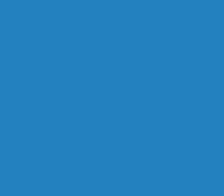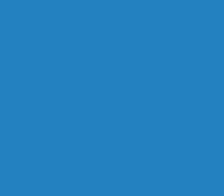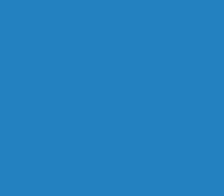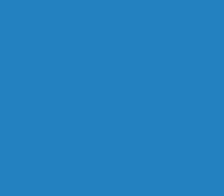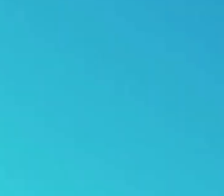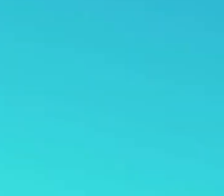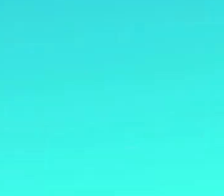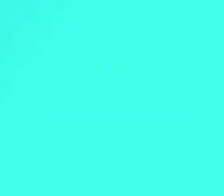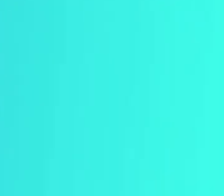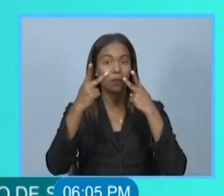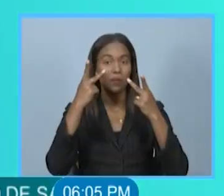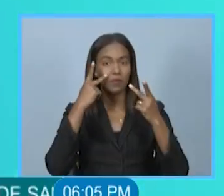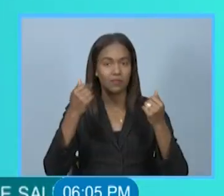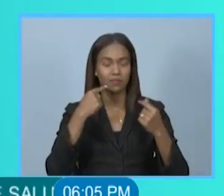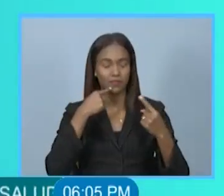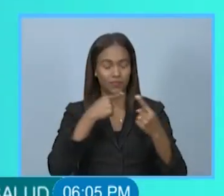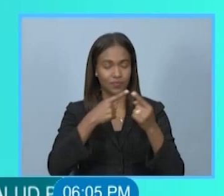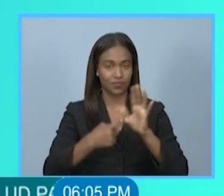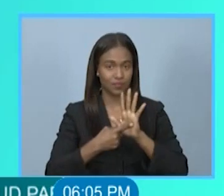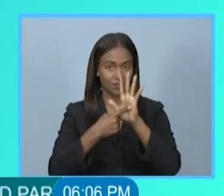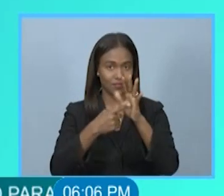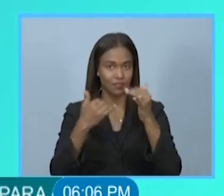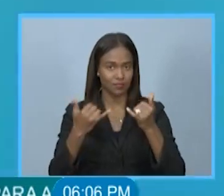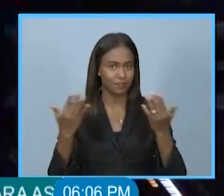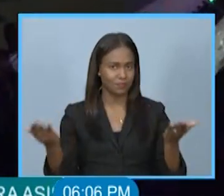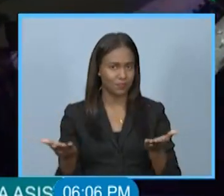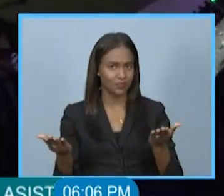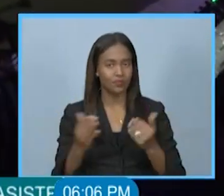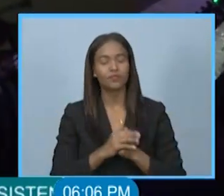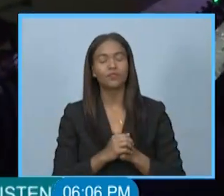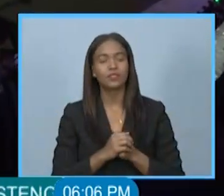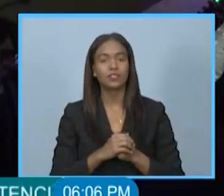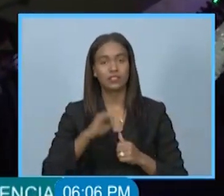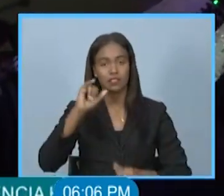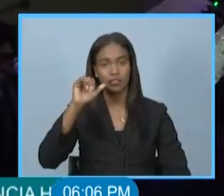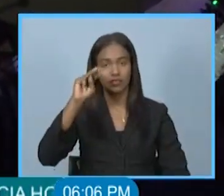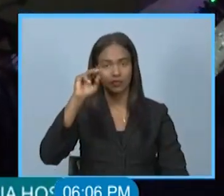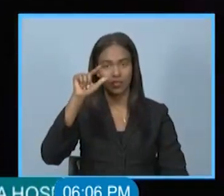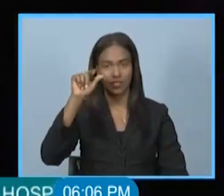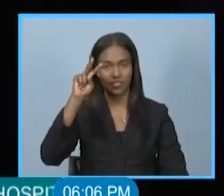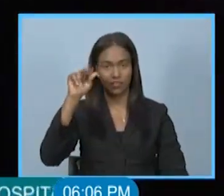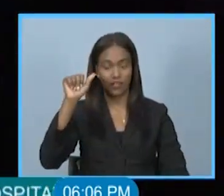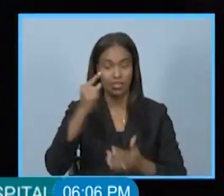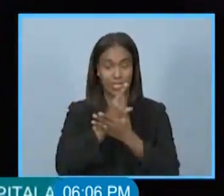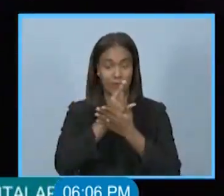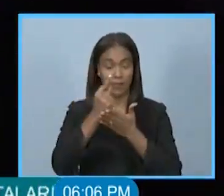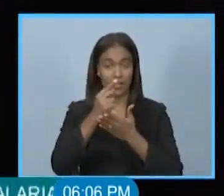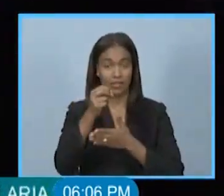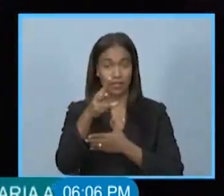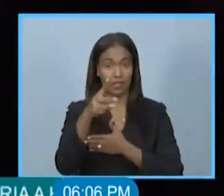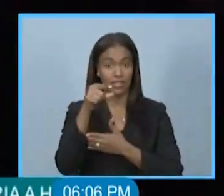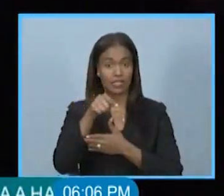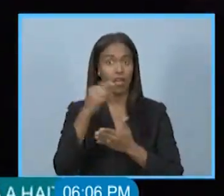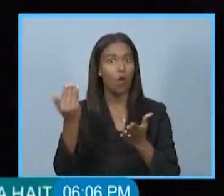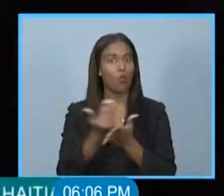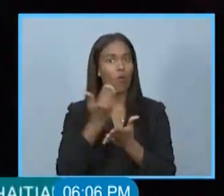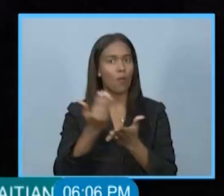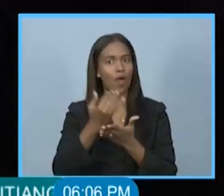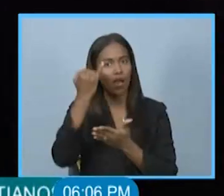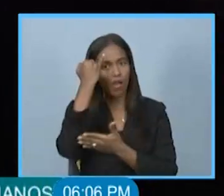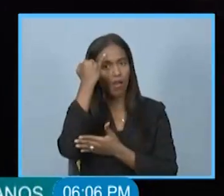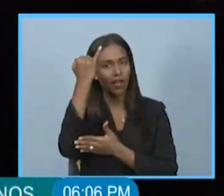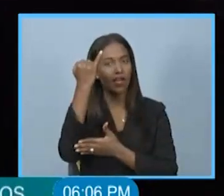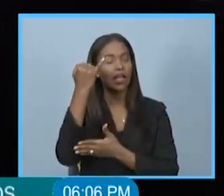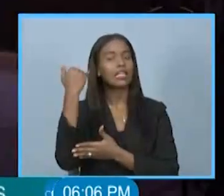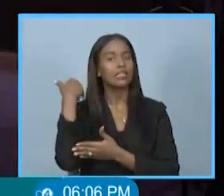vea hoy en la emisión estelar de Central de noticias imaginativa la semana de la televisión es una novedosa iniciativa